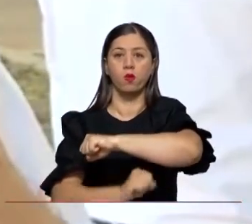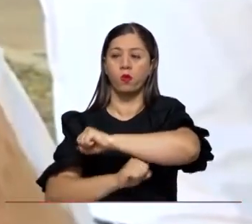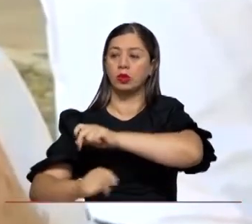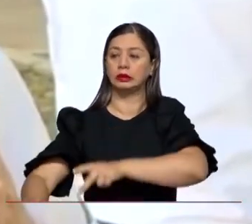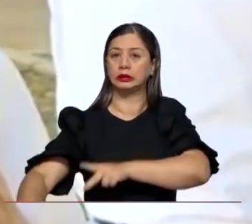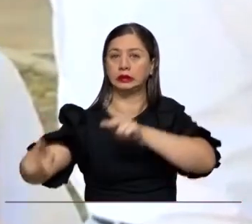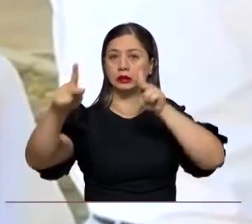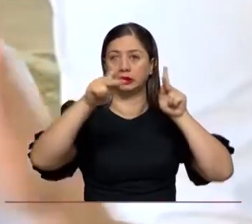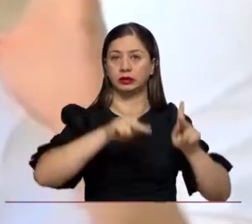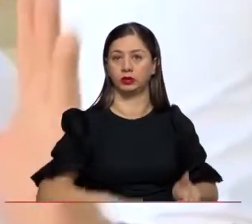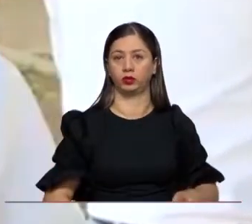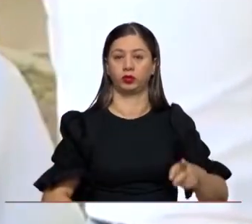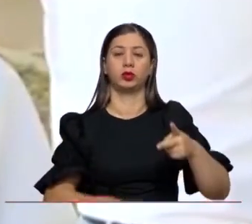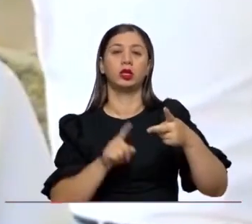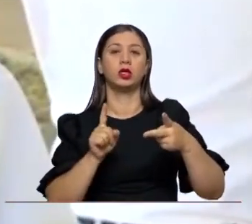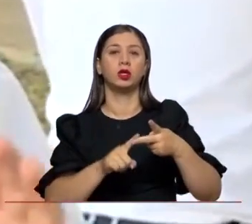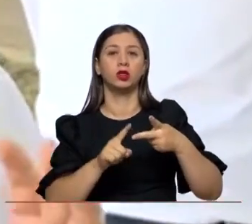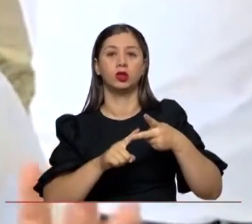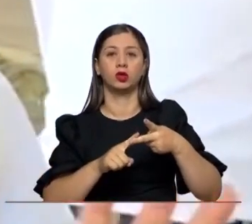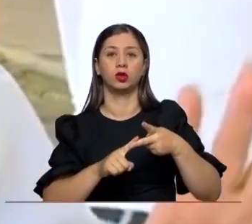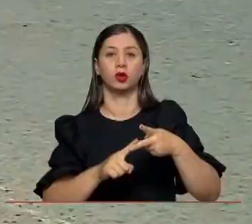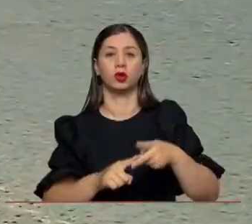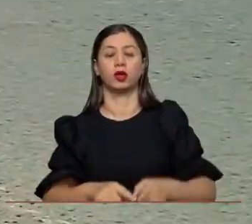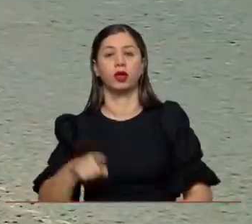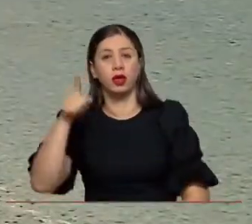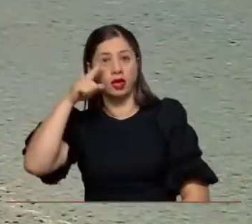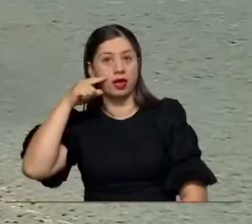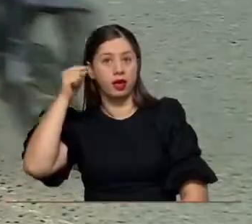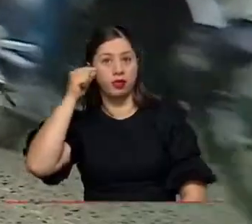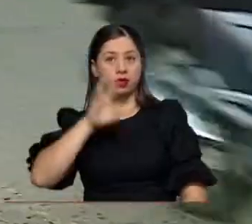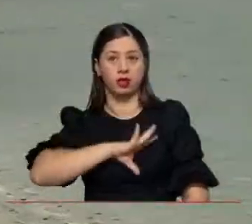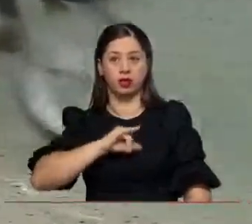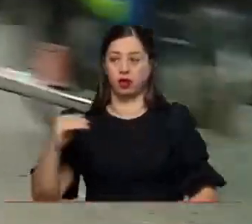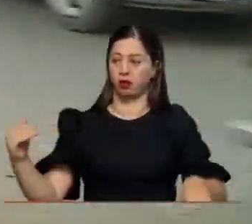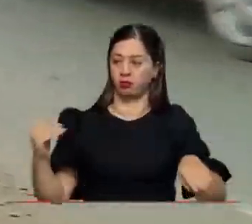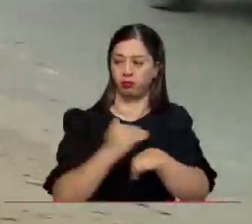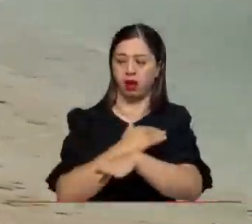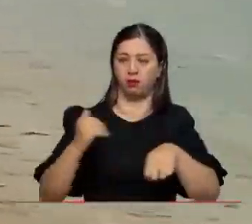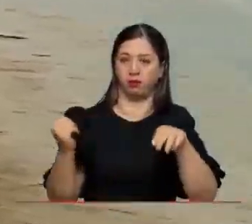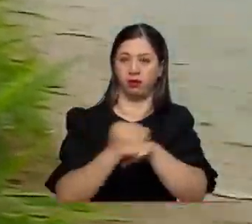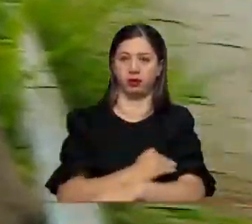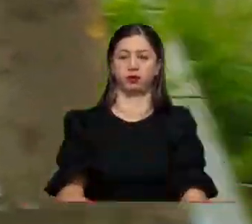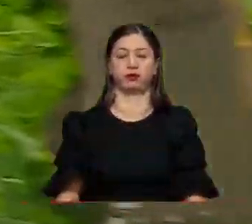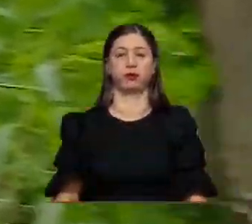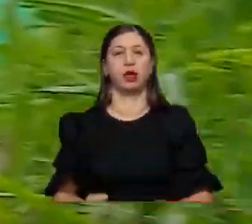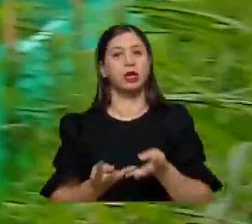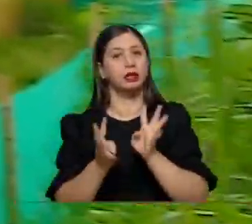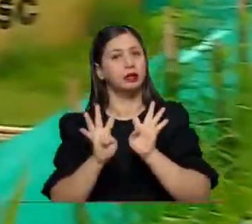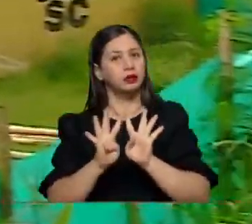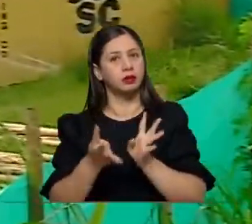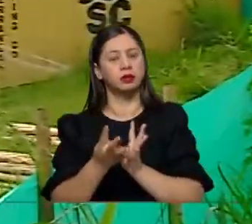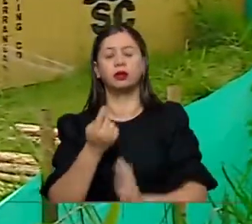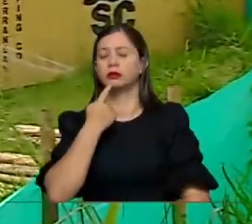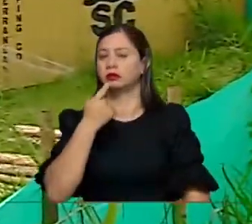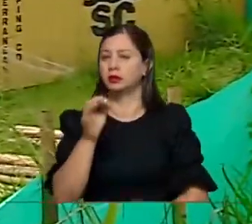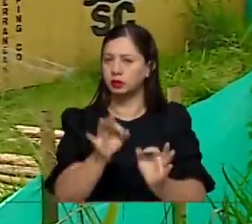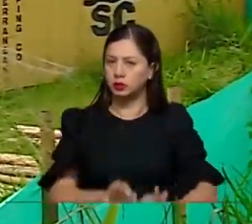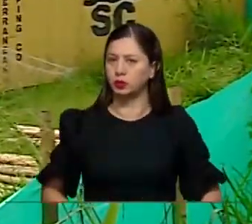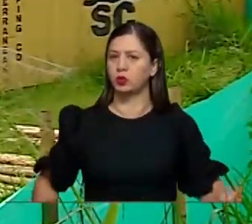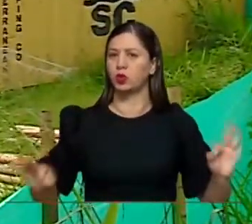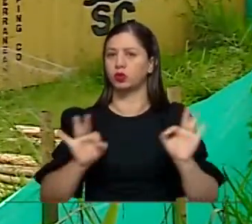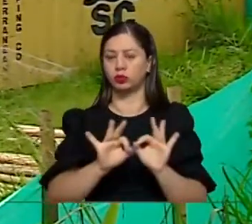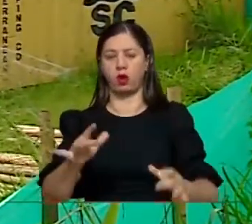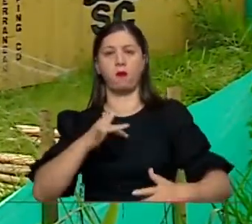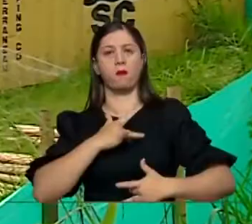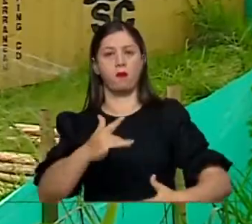y el componente de los accesos del lado de Candelaria y de Cali. Los diputados resaltaron la importancia de la participación